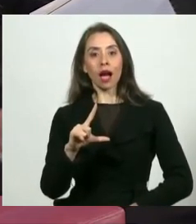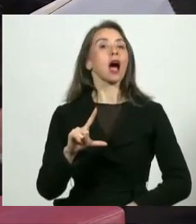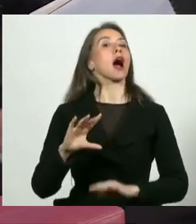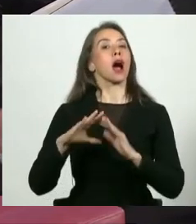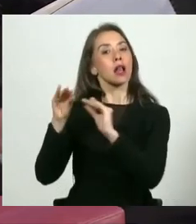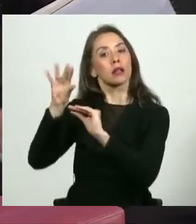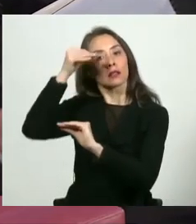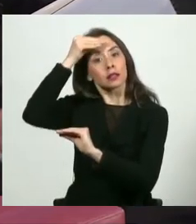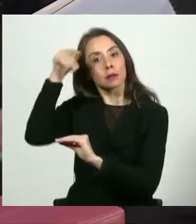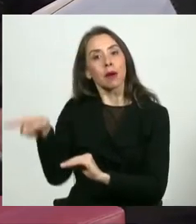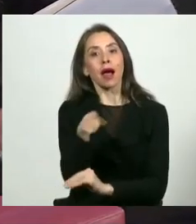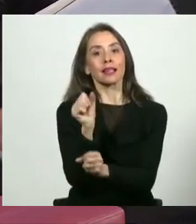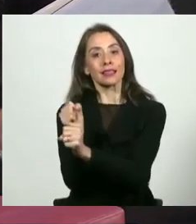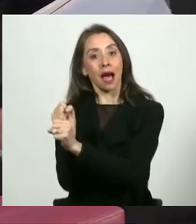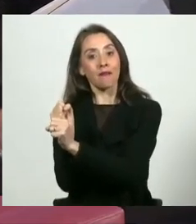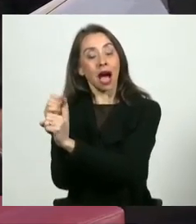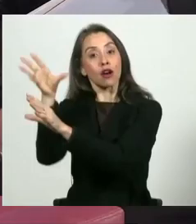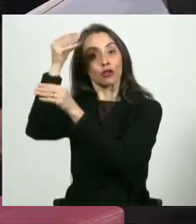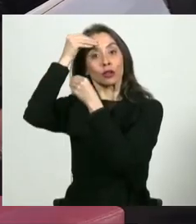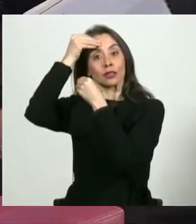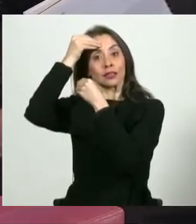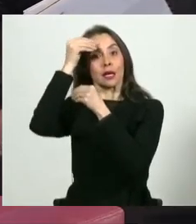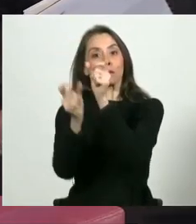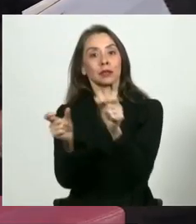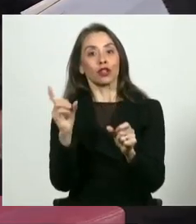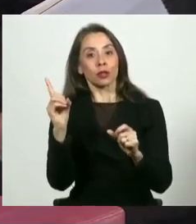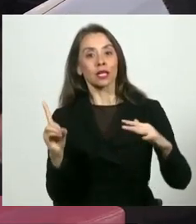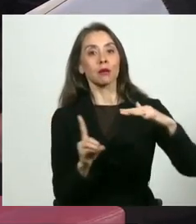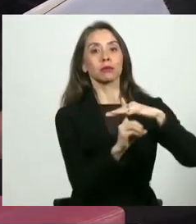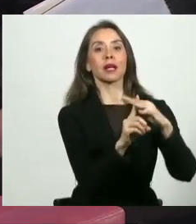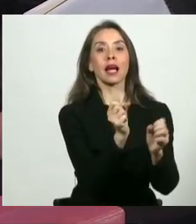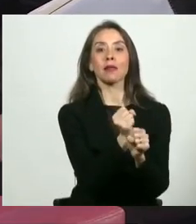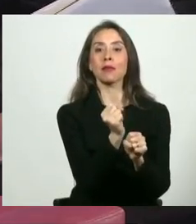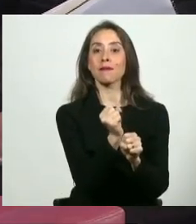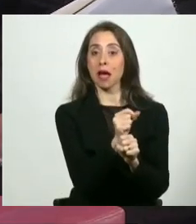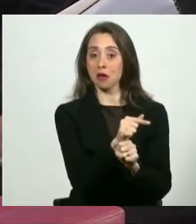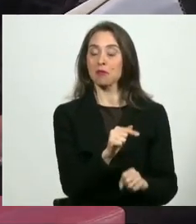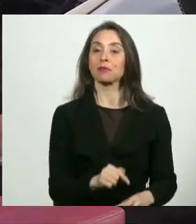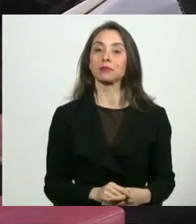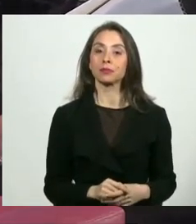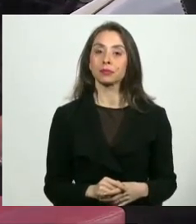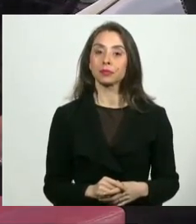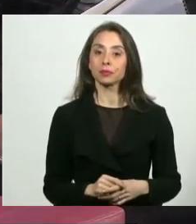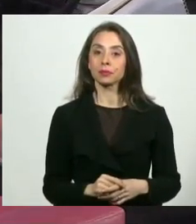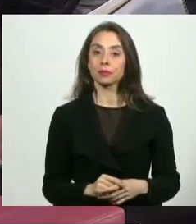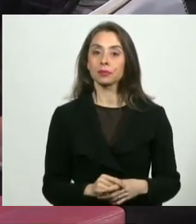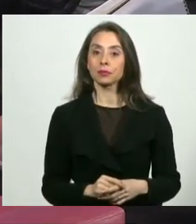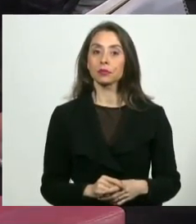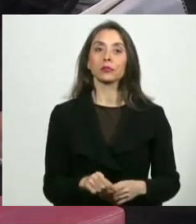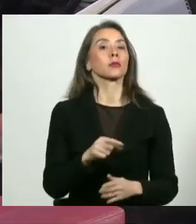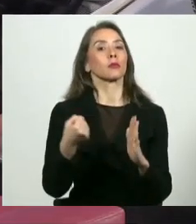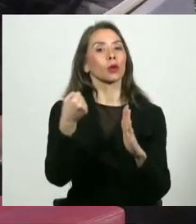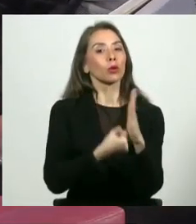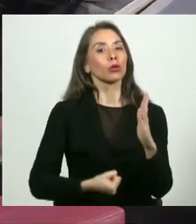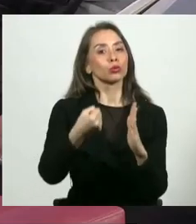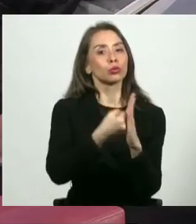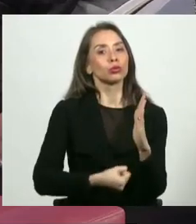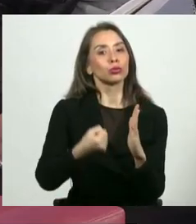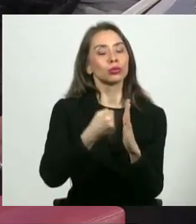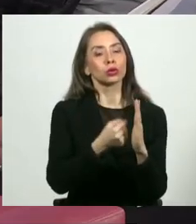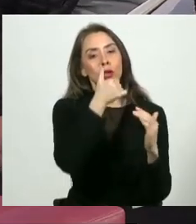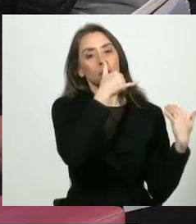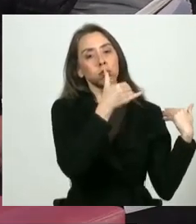para el trabajo, para posteriormente incorporar personas con discapacidad al empleo regular, hemos abogado